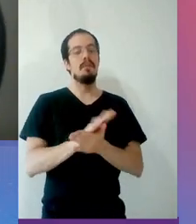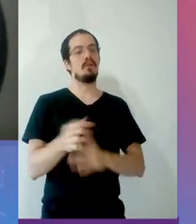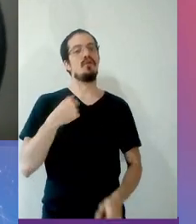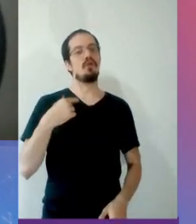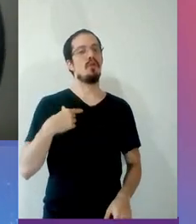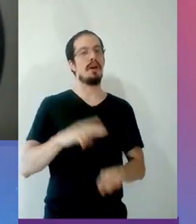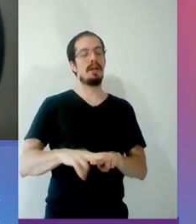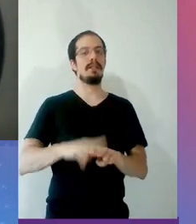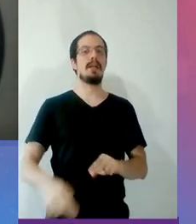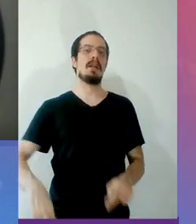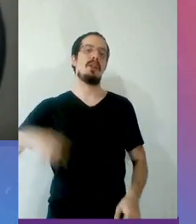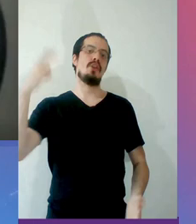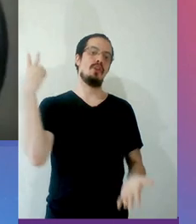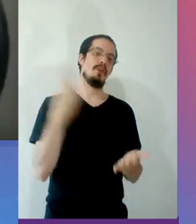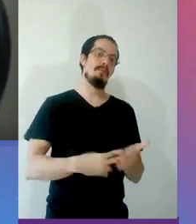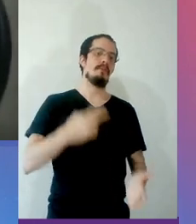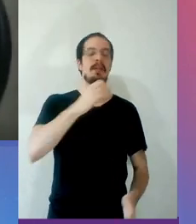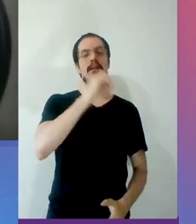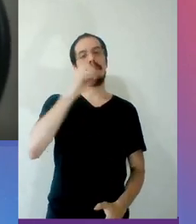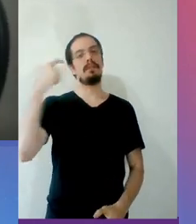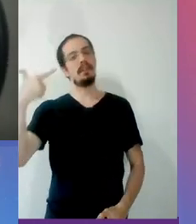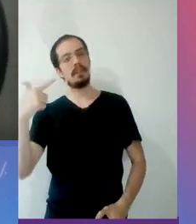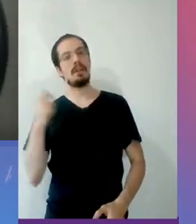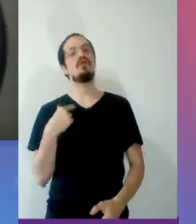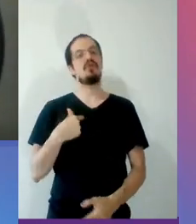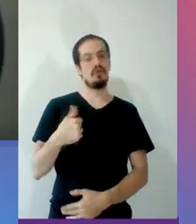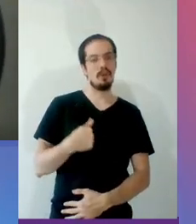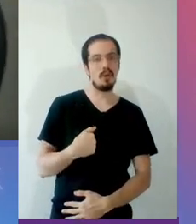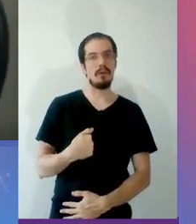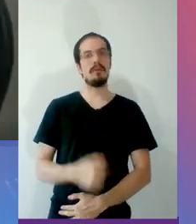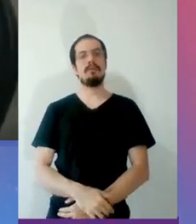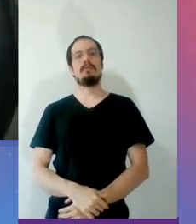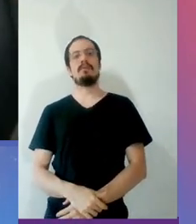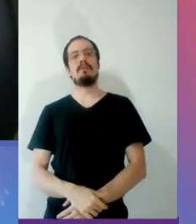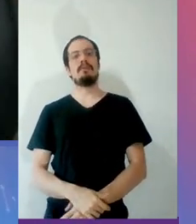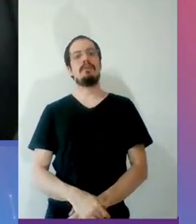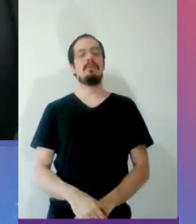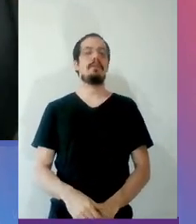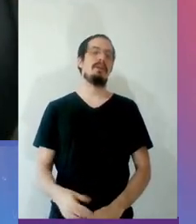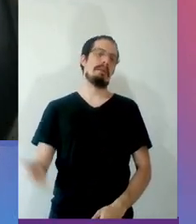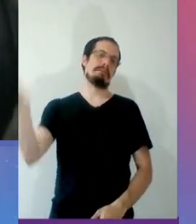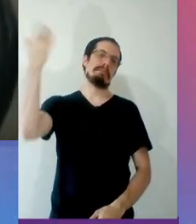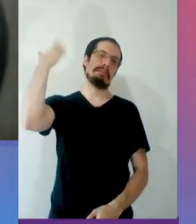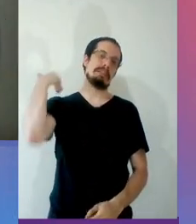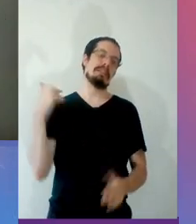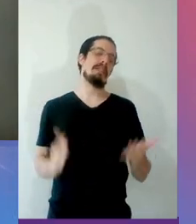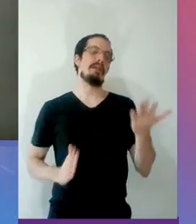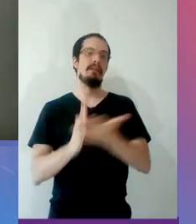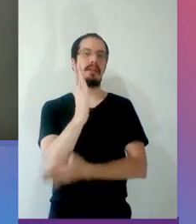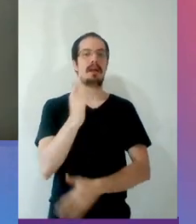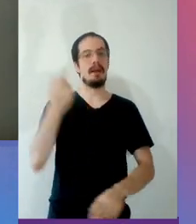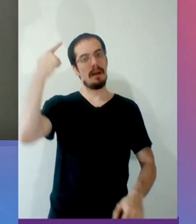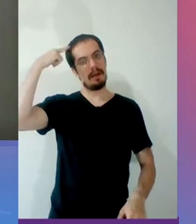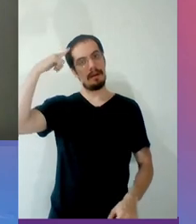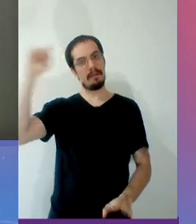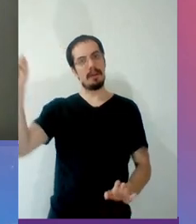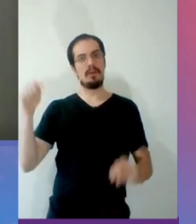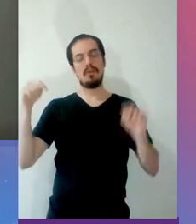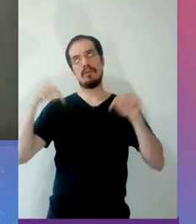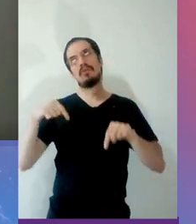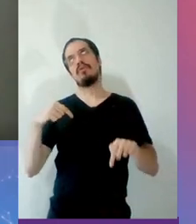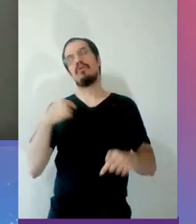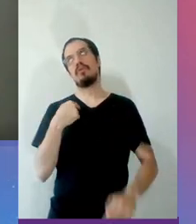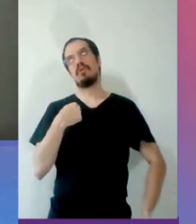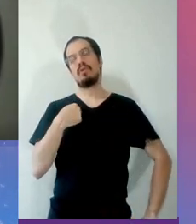básico. ¿Ah? Yo, nosotros partimos hace mucho tiempo, pero yo hace más o menos ya, desde, bueno,